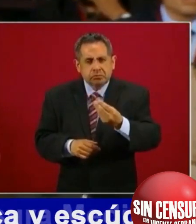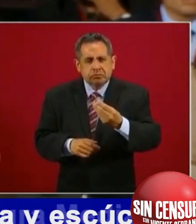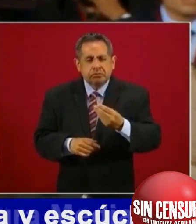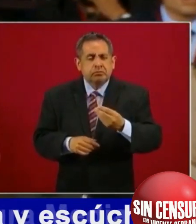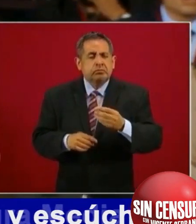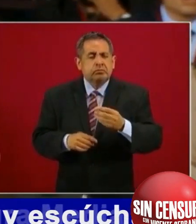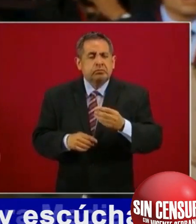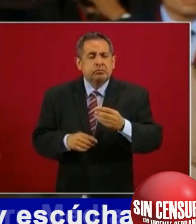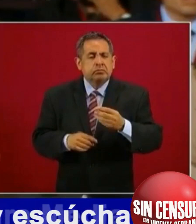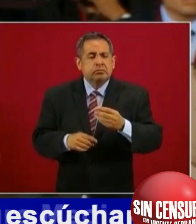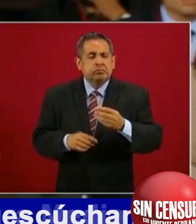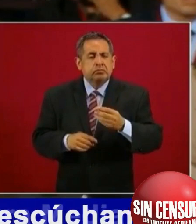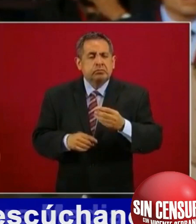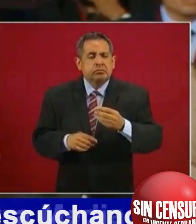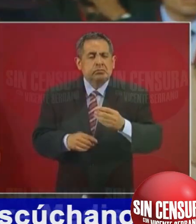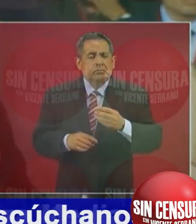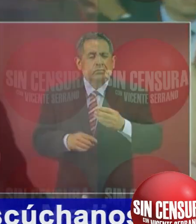outsourcing.